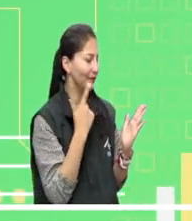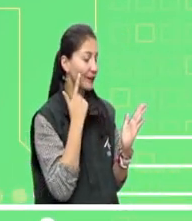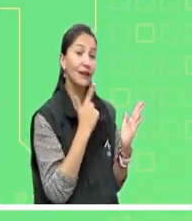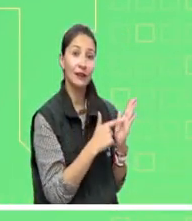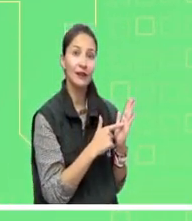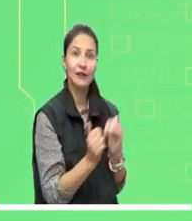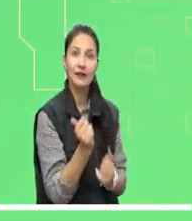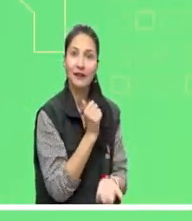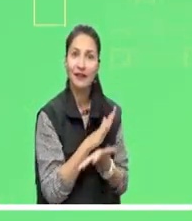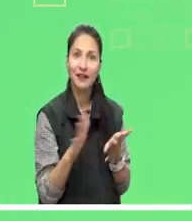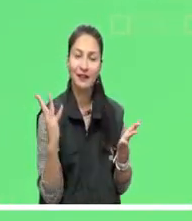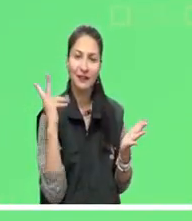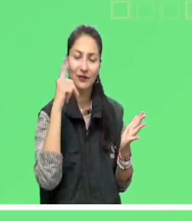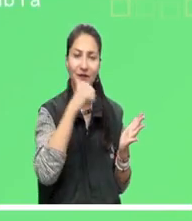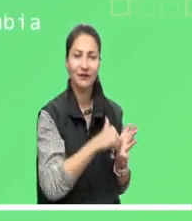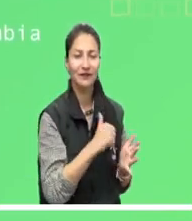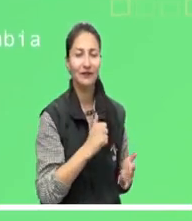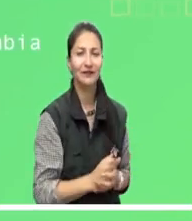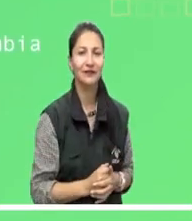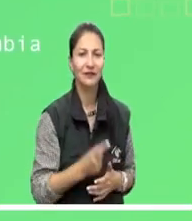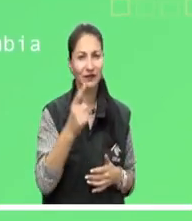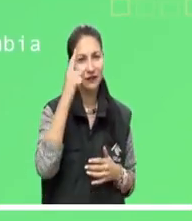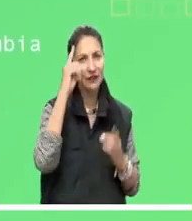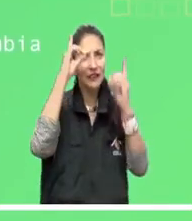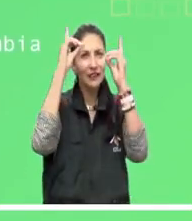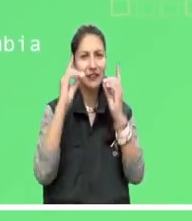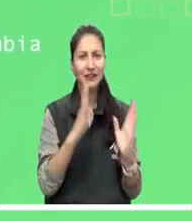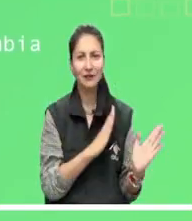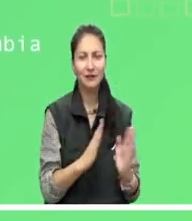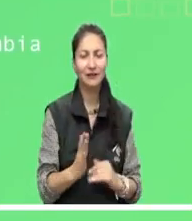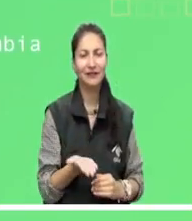deforestación, estadísticas de rayos y otros datos de interés.